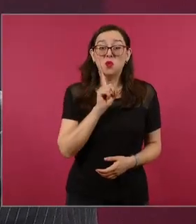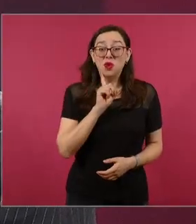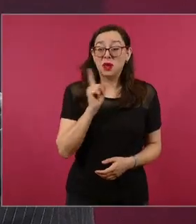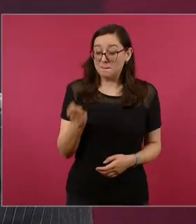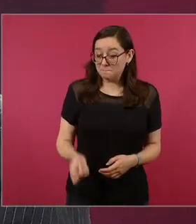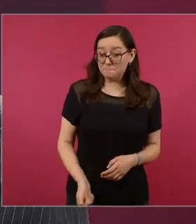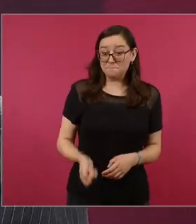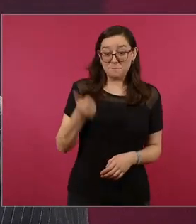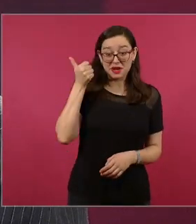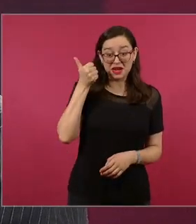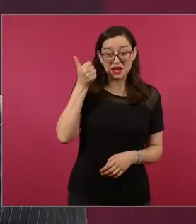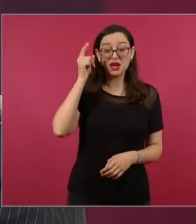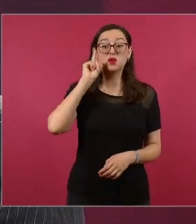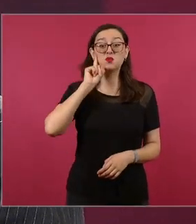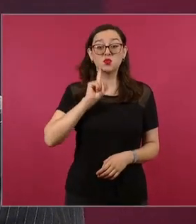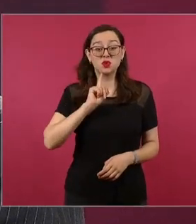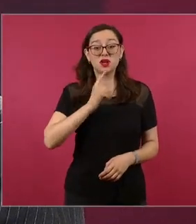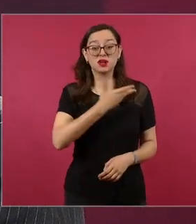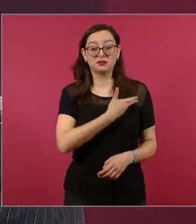México.